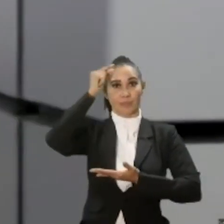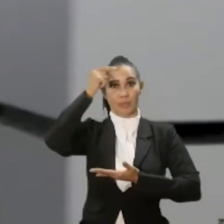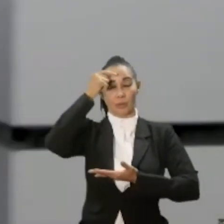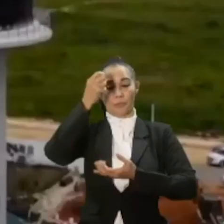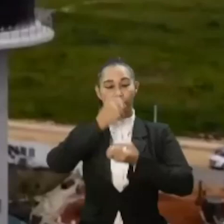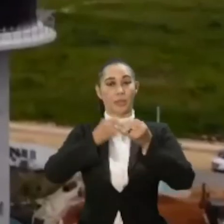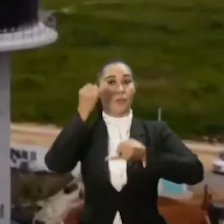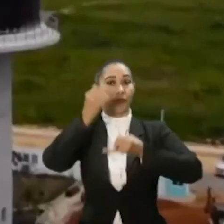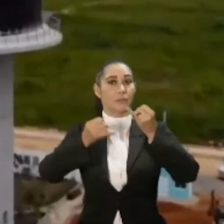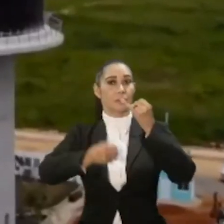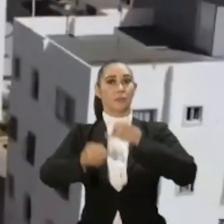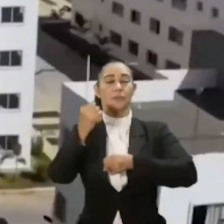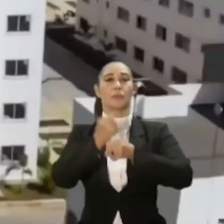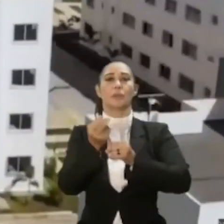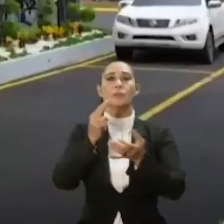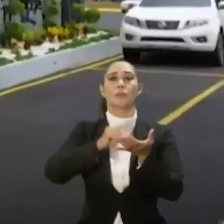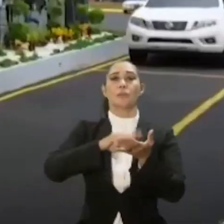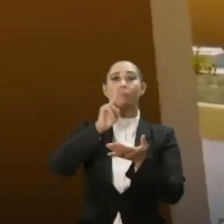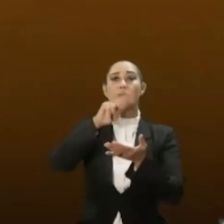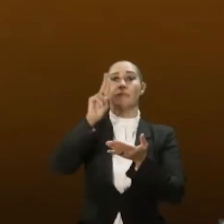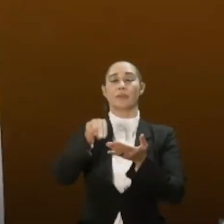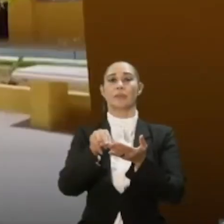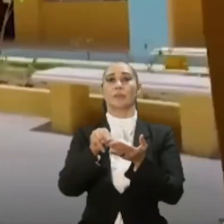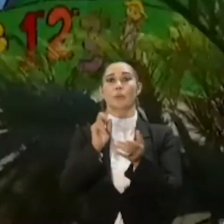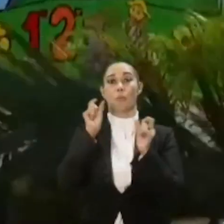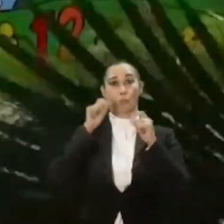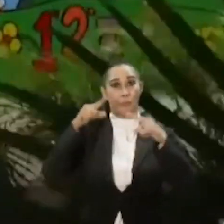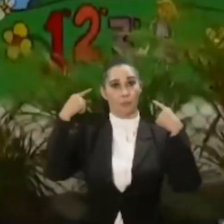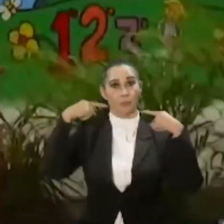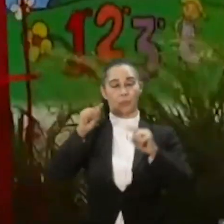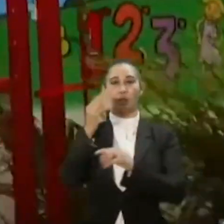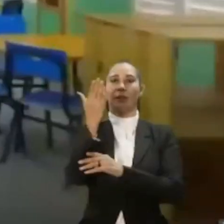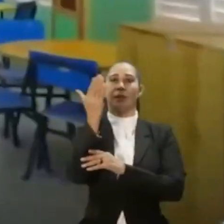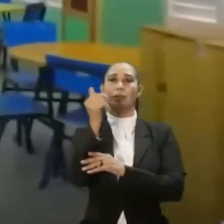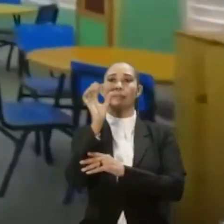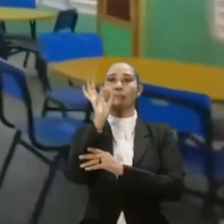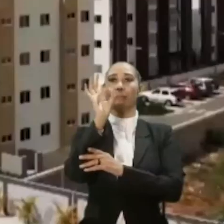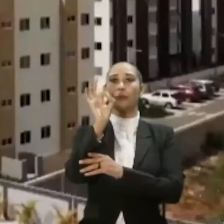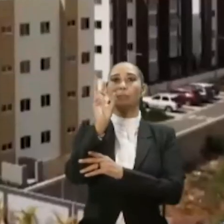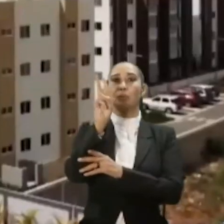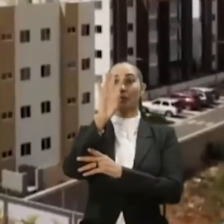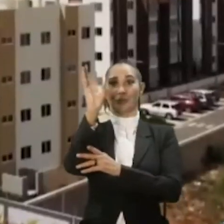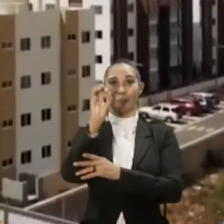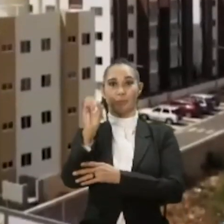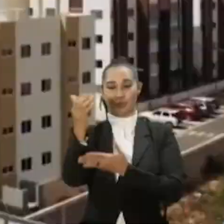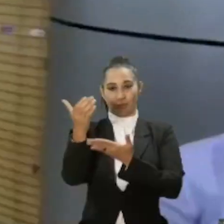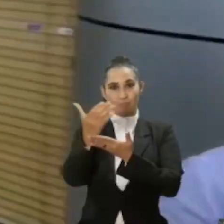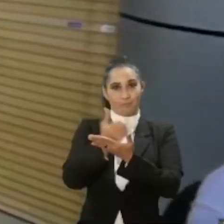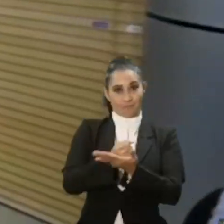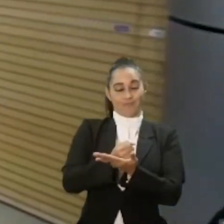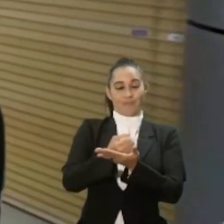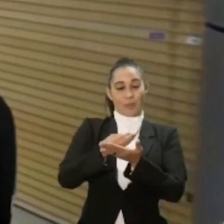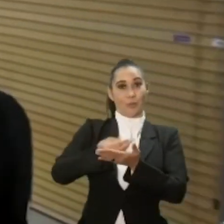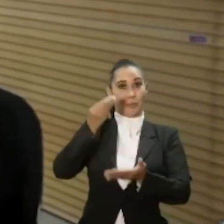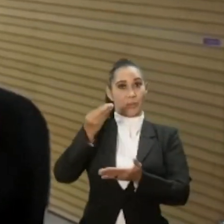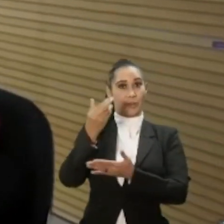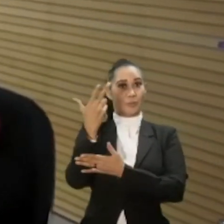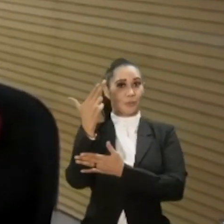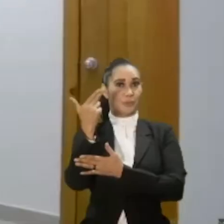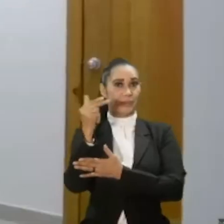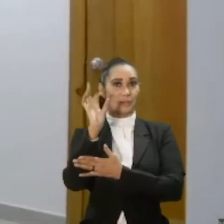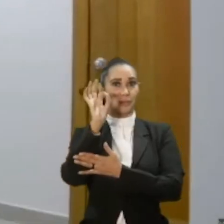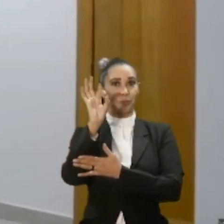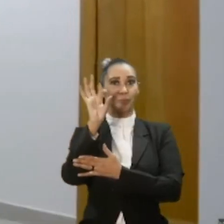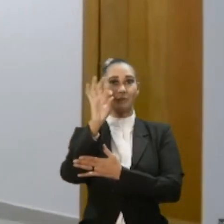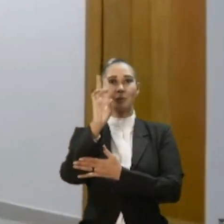del 2022 alcanzó el 15.3% del Producto Interno Bruto, superando en un